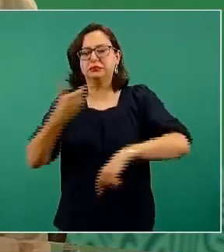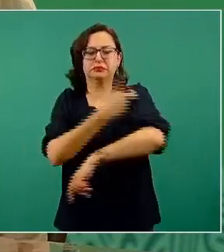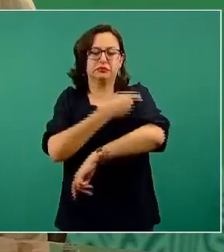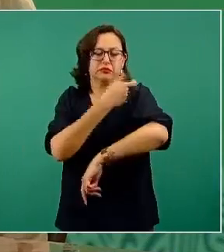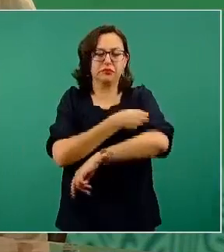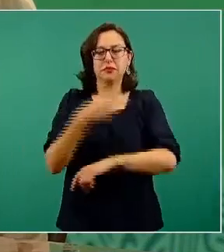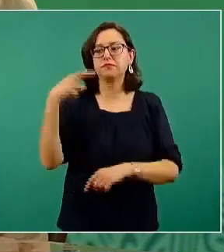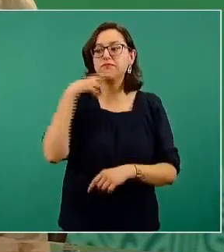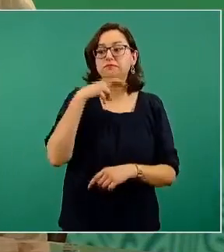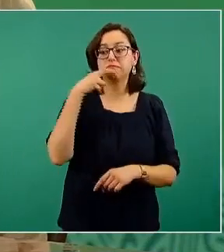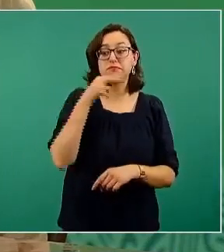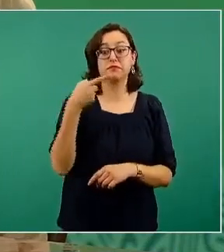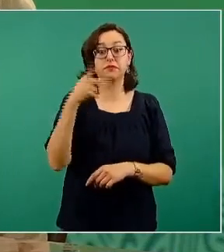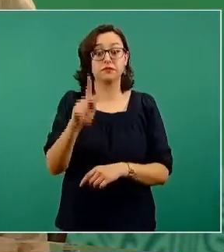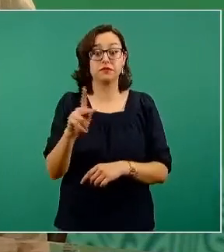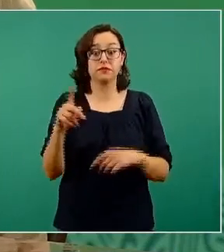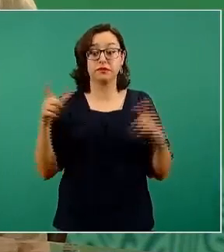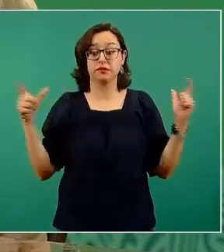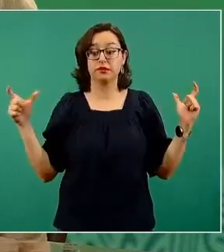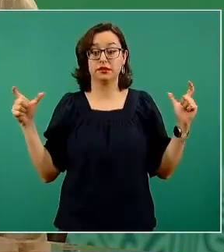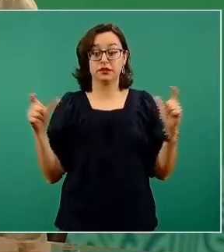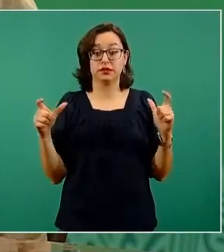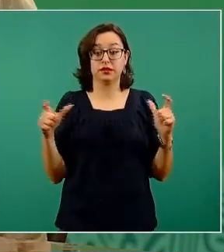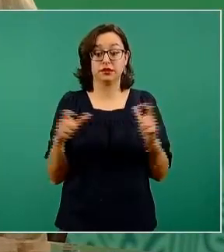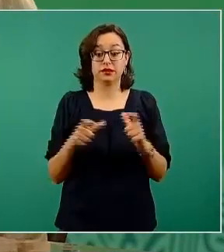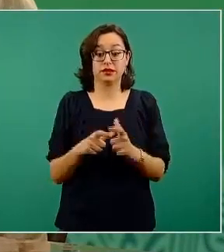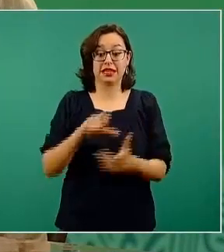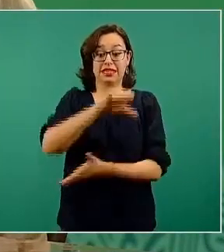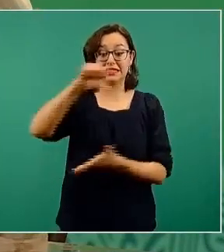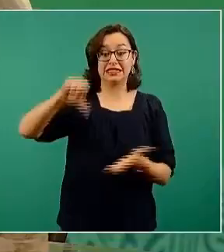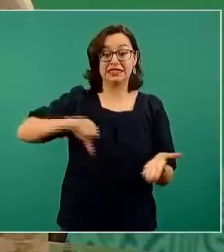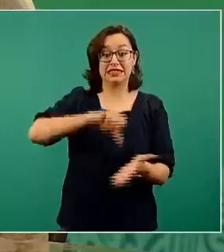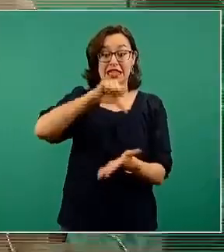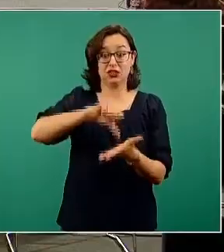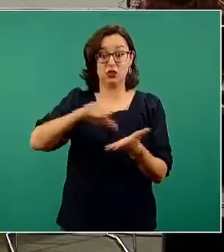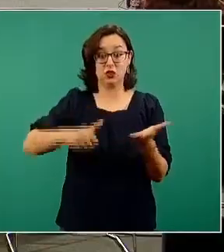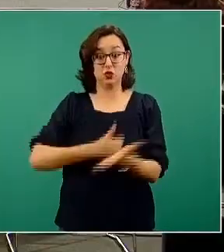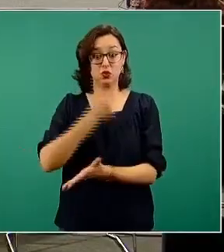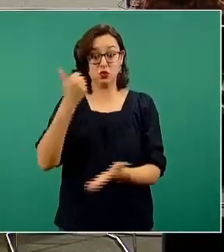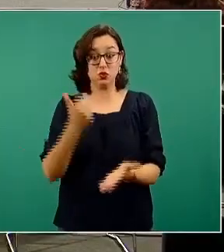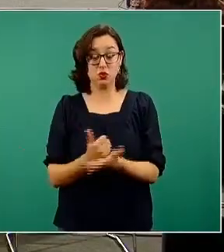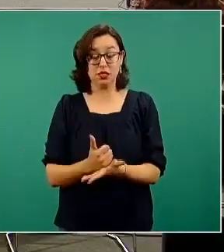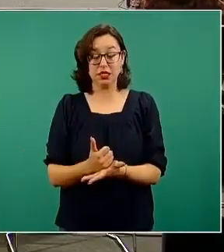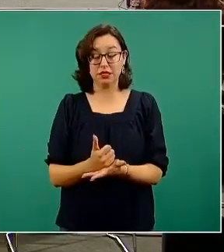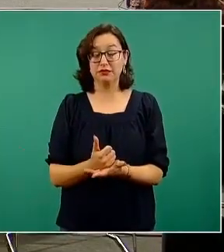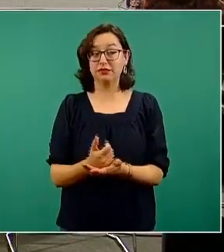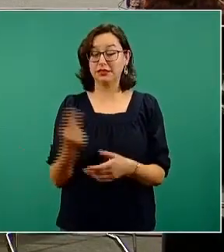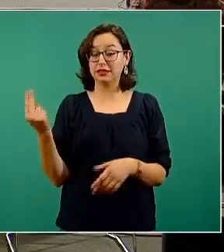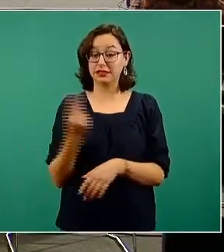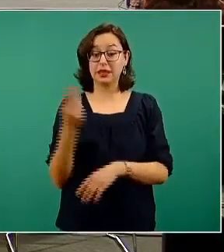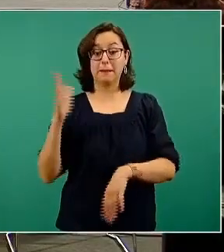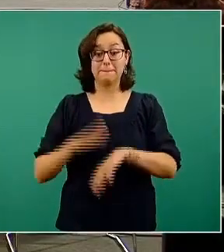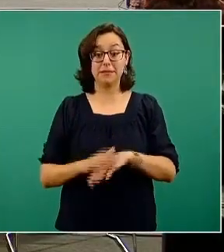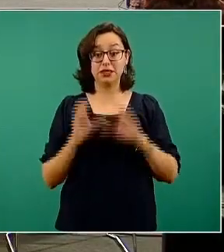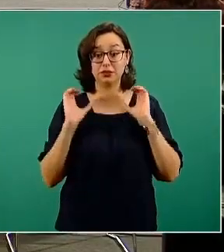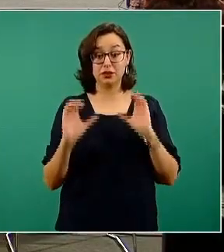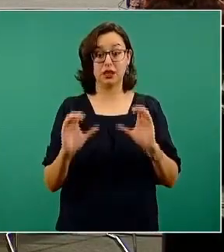estrategias claras de programación, ¿no? Que antes en las comunidades más rurales